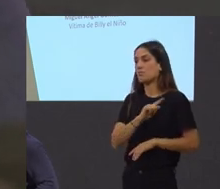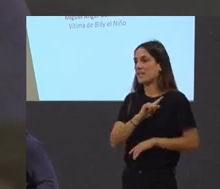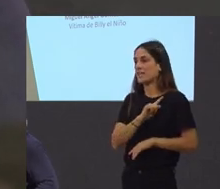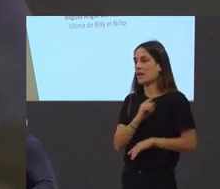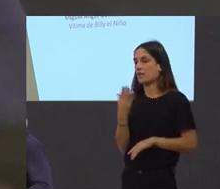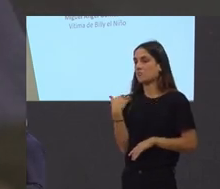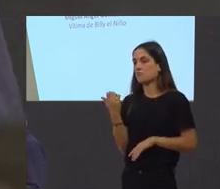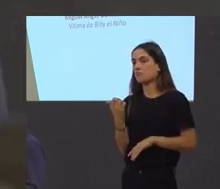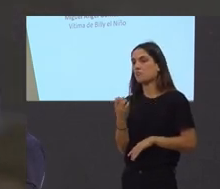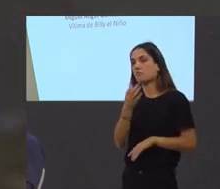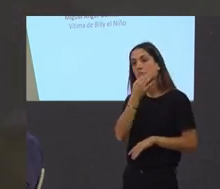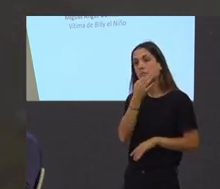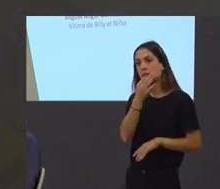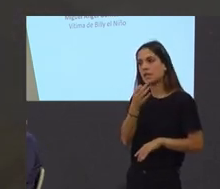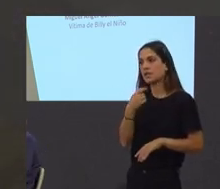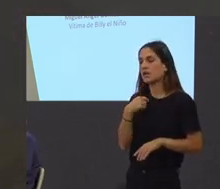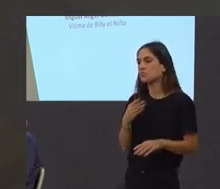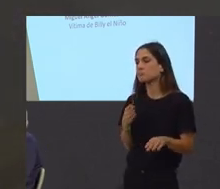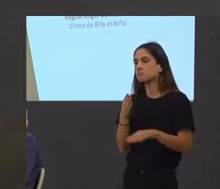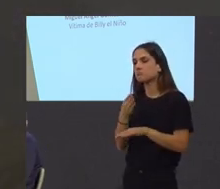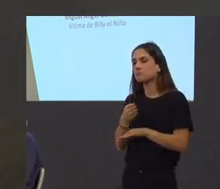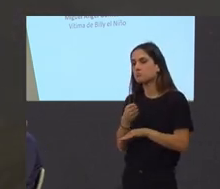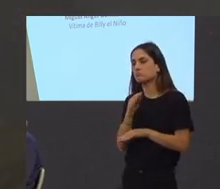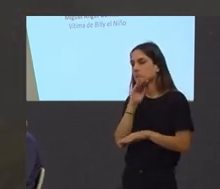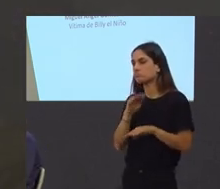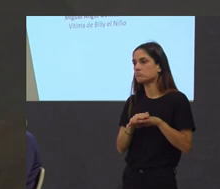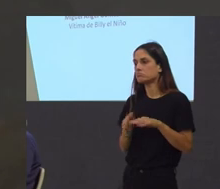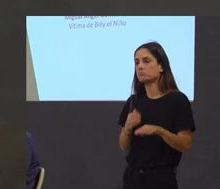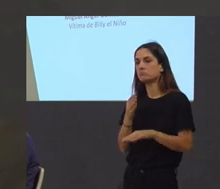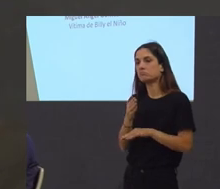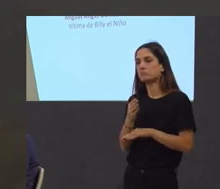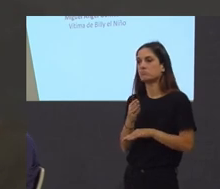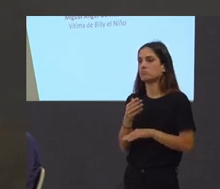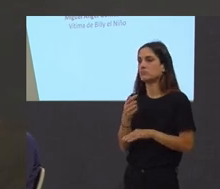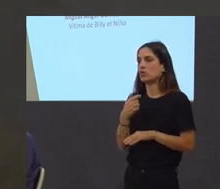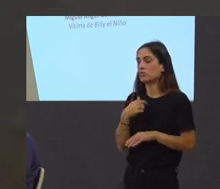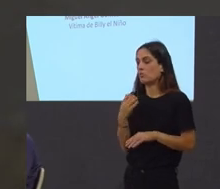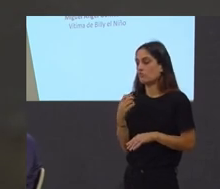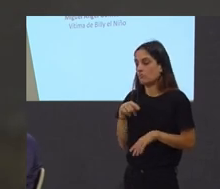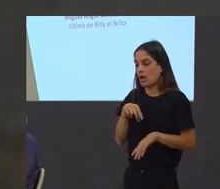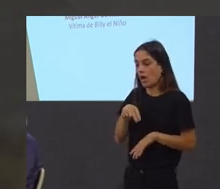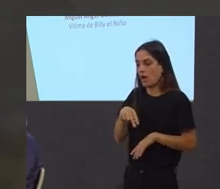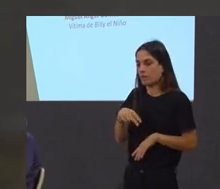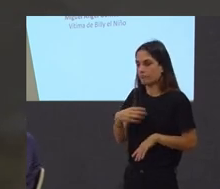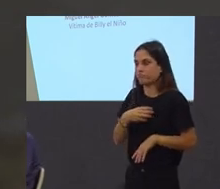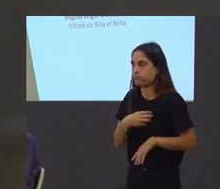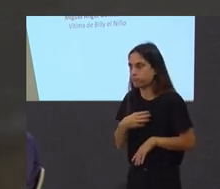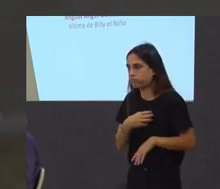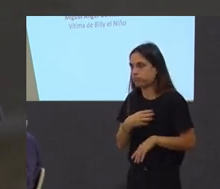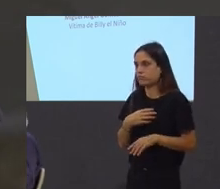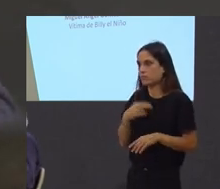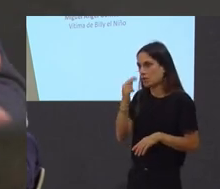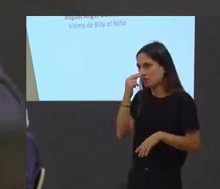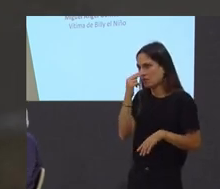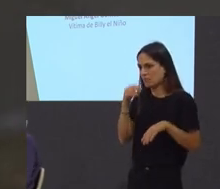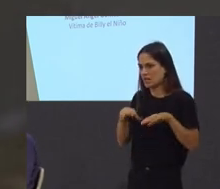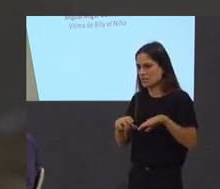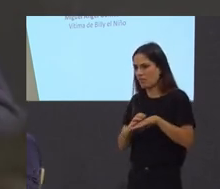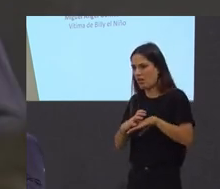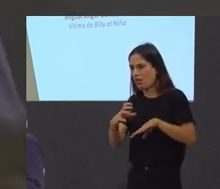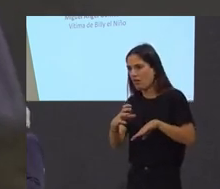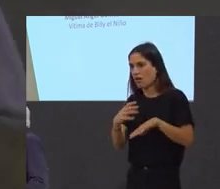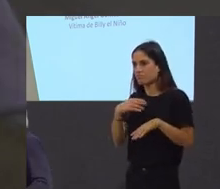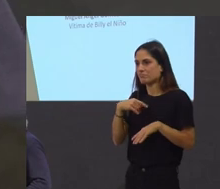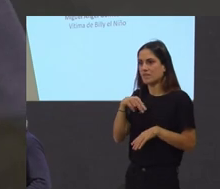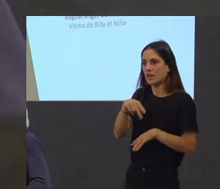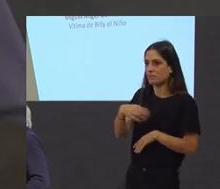pues yo iba hecho un me tenían que llevar a el brazo porque no podía caminar los pies los tenía así tal y estaba hecho de